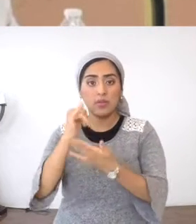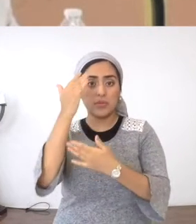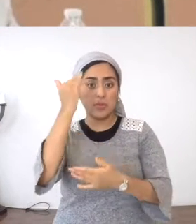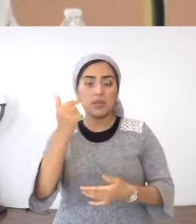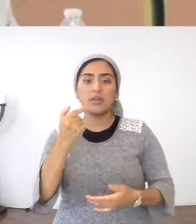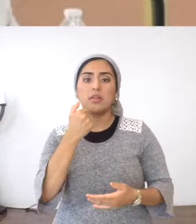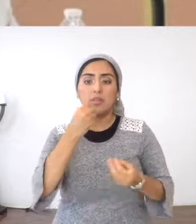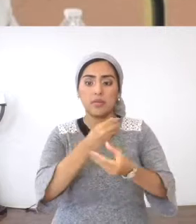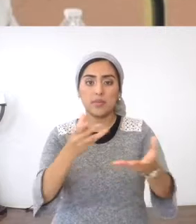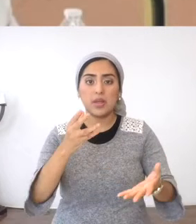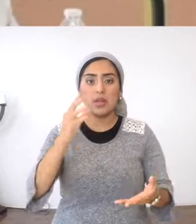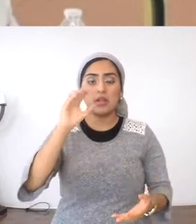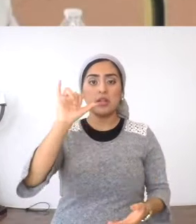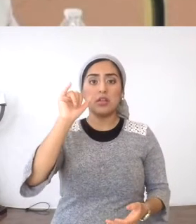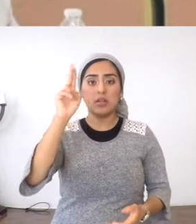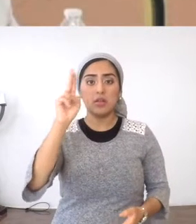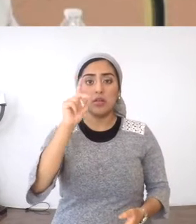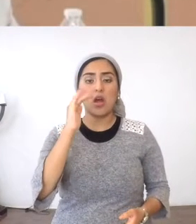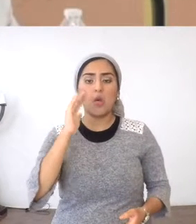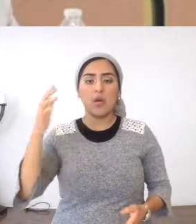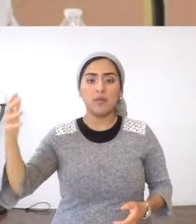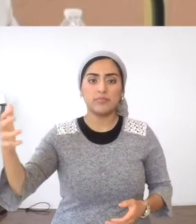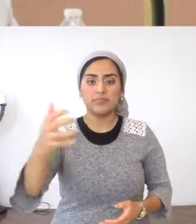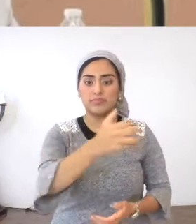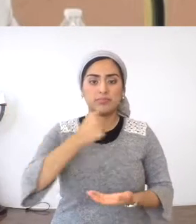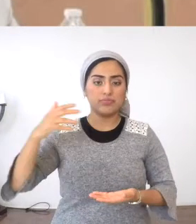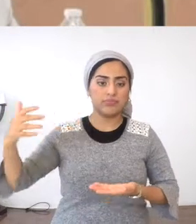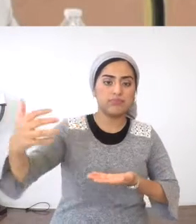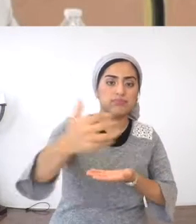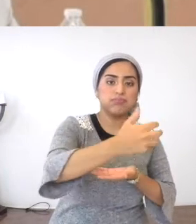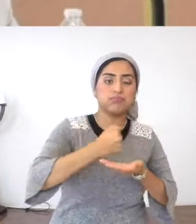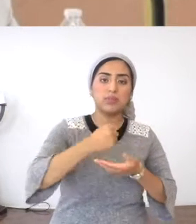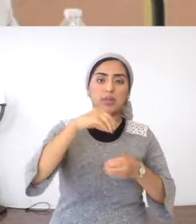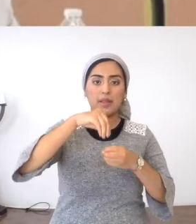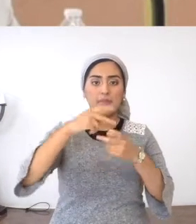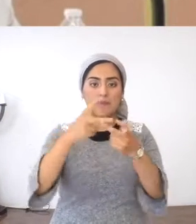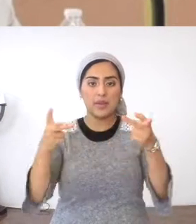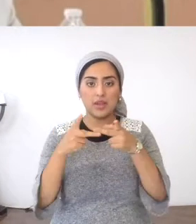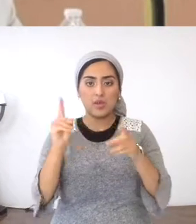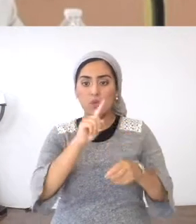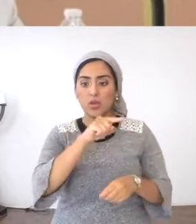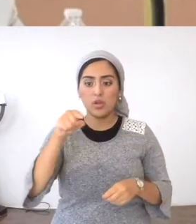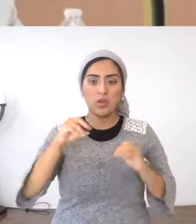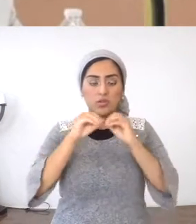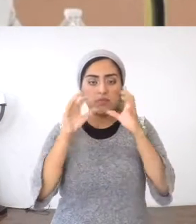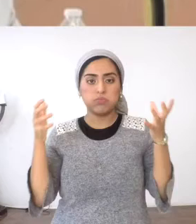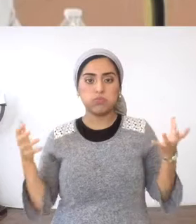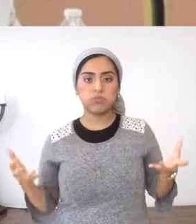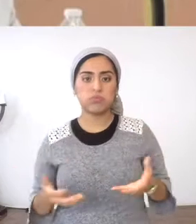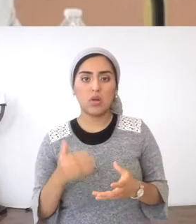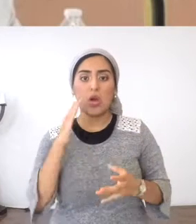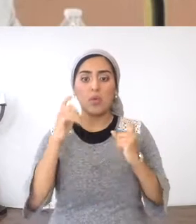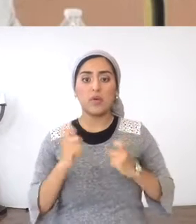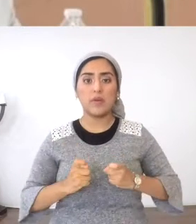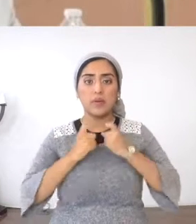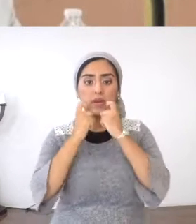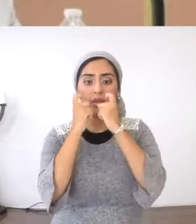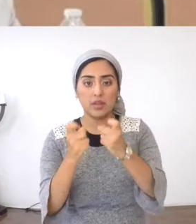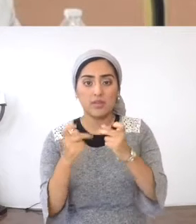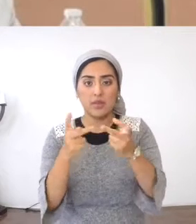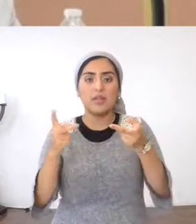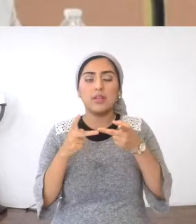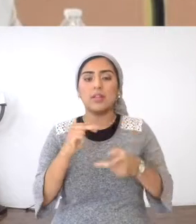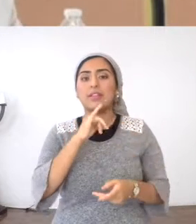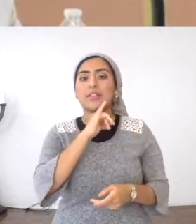Di por tanto Así ha Yahweh Ladón Yo os recogeré De los pueblos Y os congregaré De las tierras En las cuales Estéis esparcidos Y os